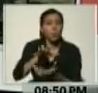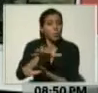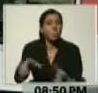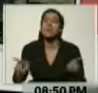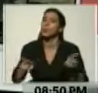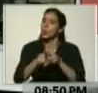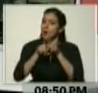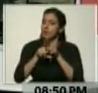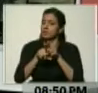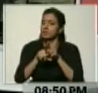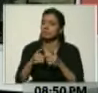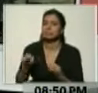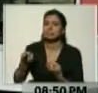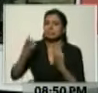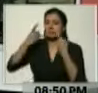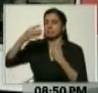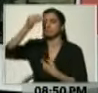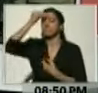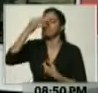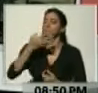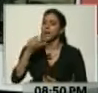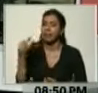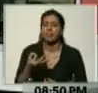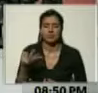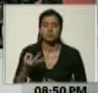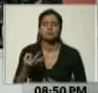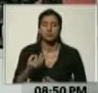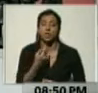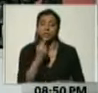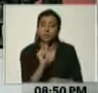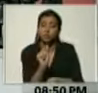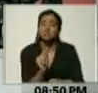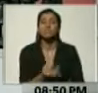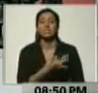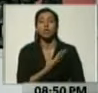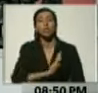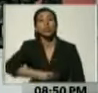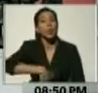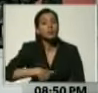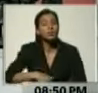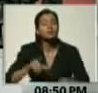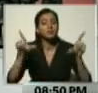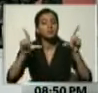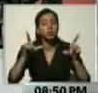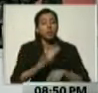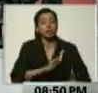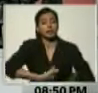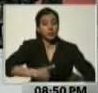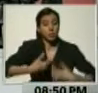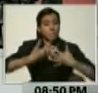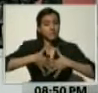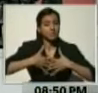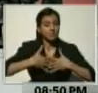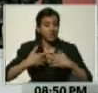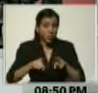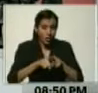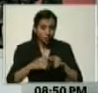¿cuántas enseñanzas llevamos? Por eso les estoy diciendo, señores dueños de medios, señores empresarios, el trato no va a ser el mismo.